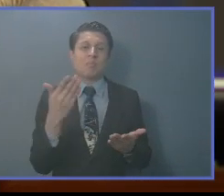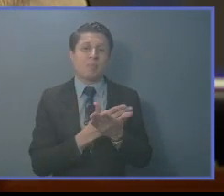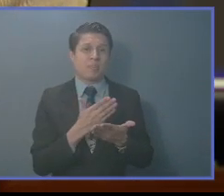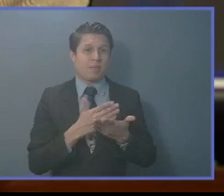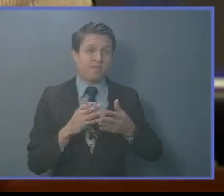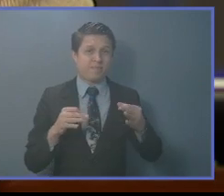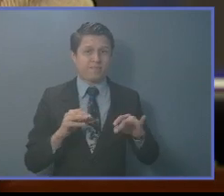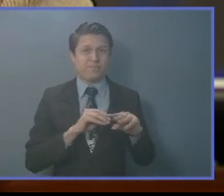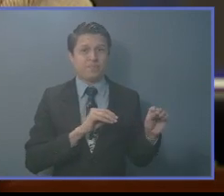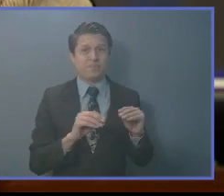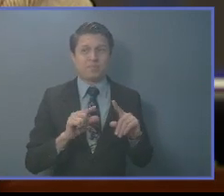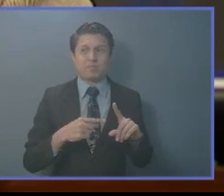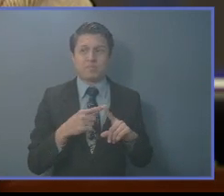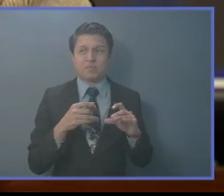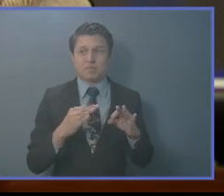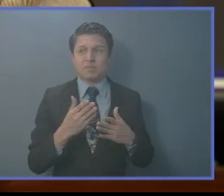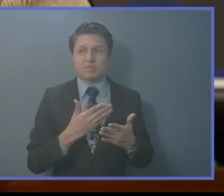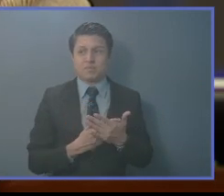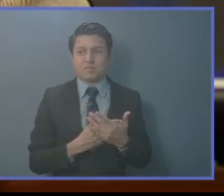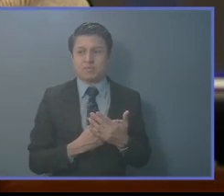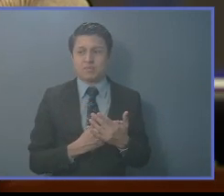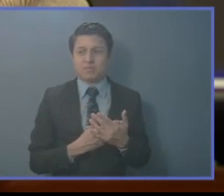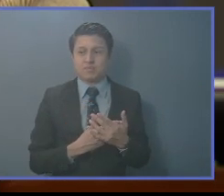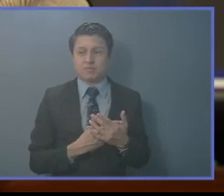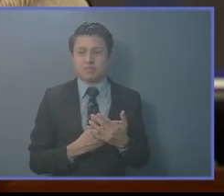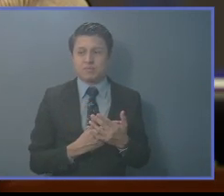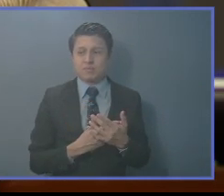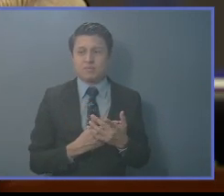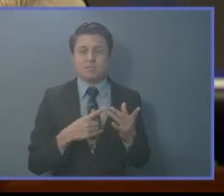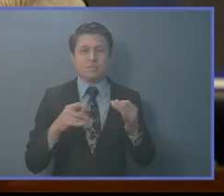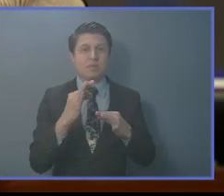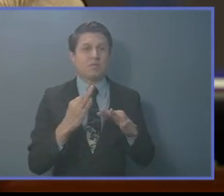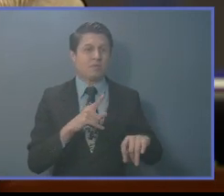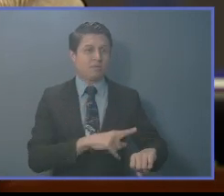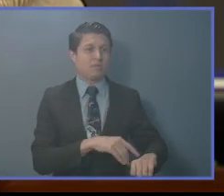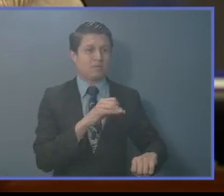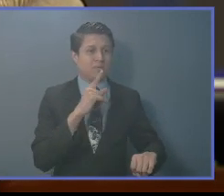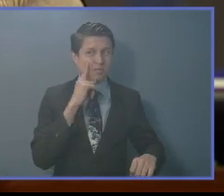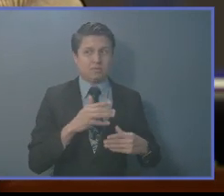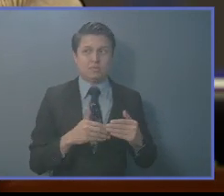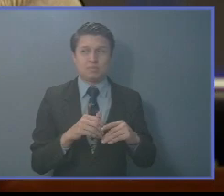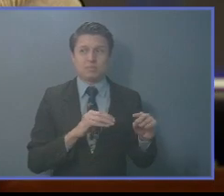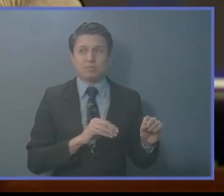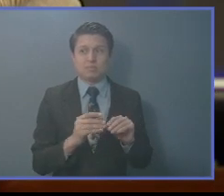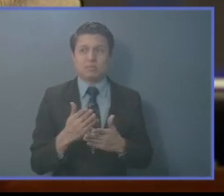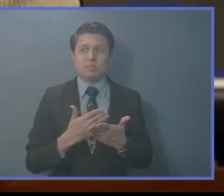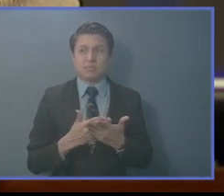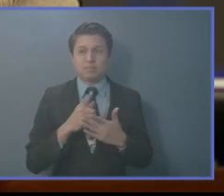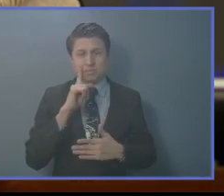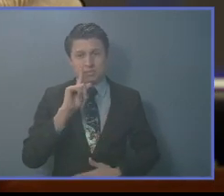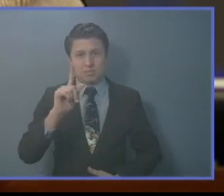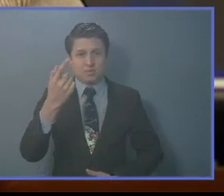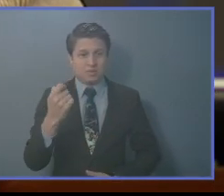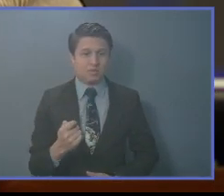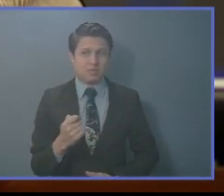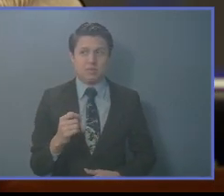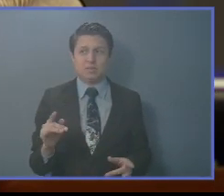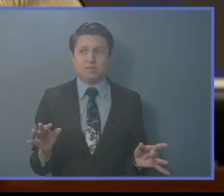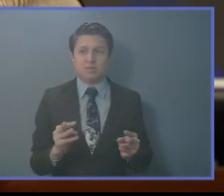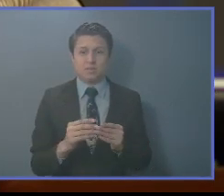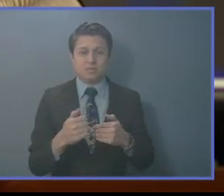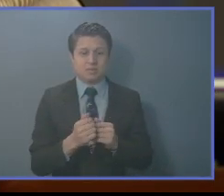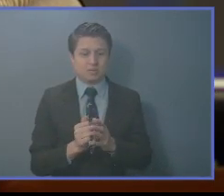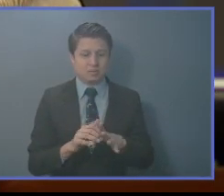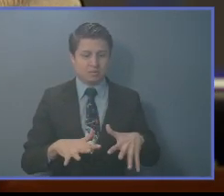trabajo desde la casa de forma tal o parcial para ciertos días de semana o en áreas que le permiten